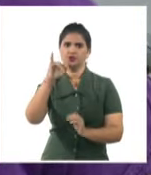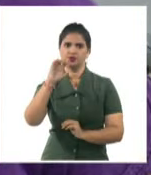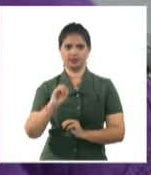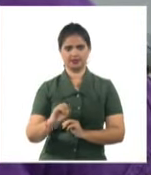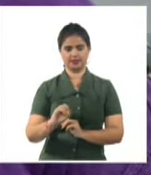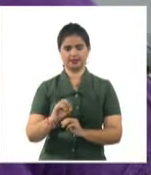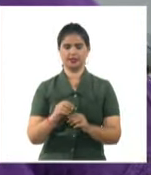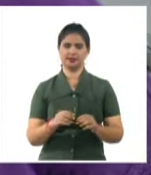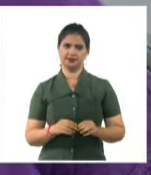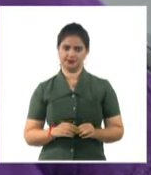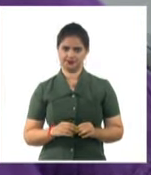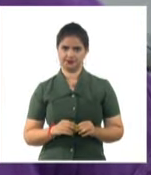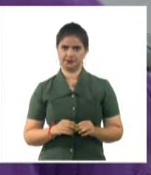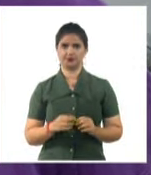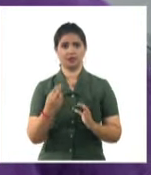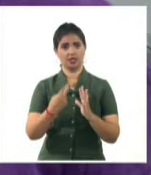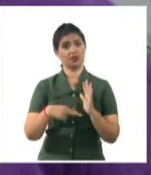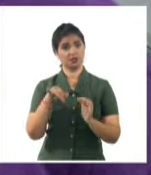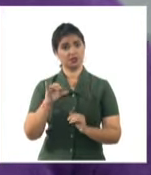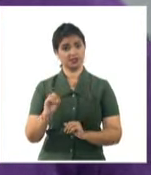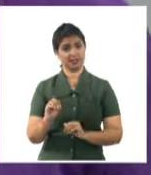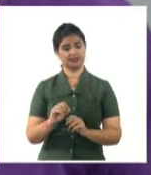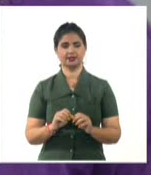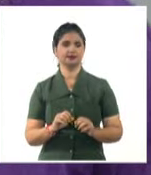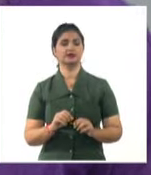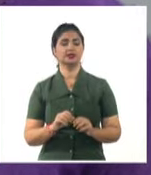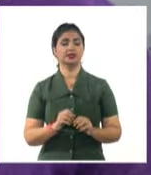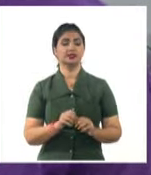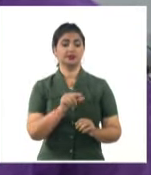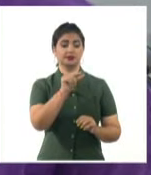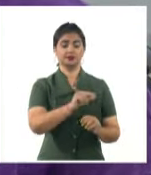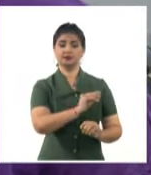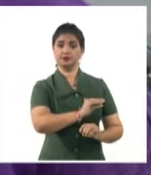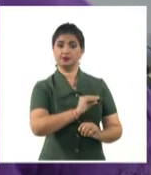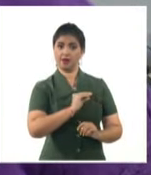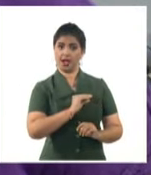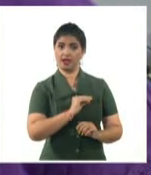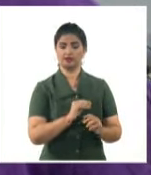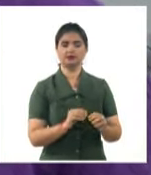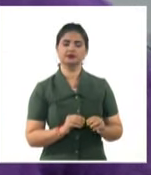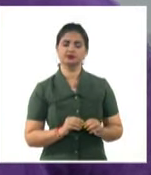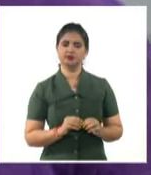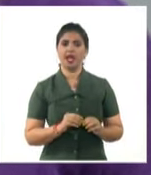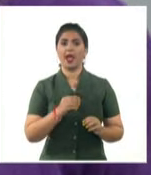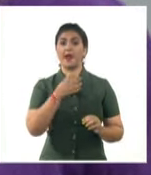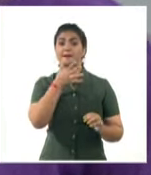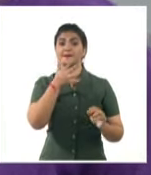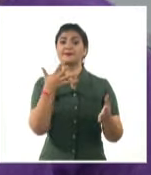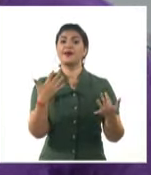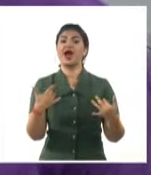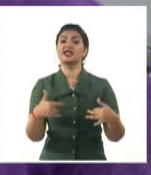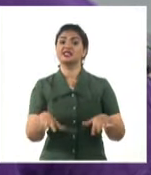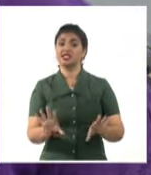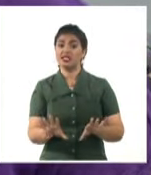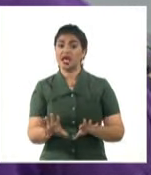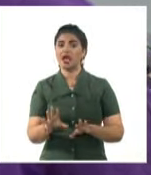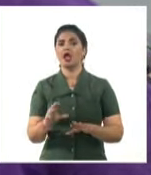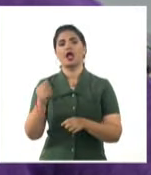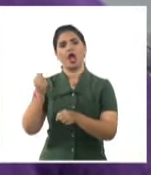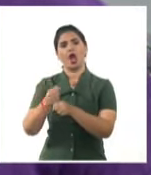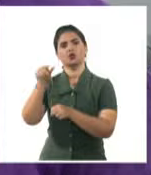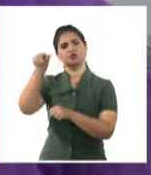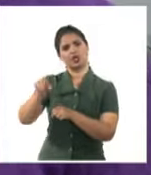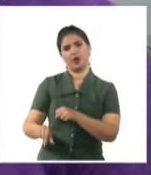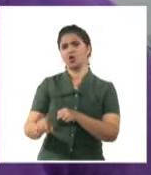laboral. La remuneración que percibe esta persona es una remuneración que es similar a la que pudiera percibir un trabajador que no